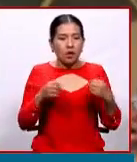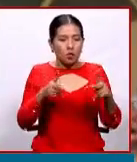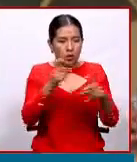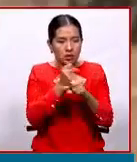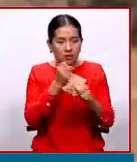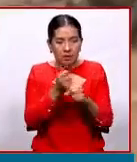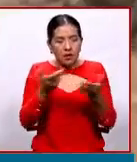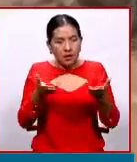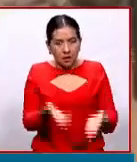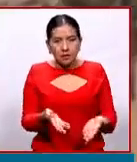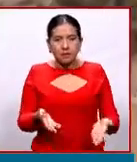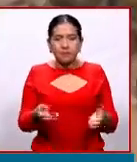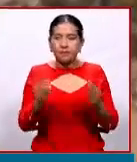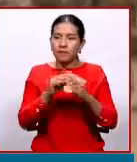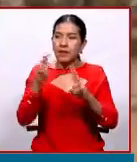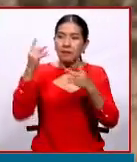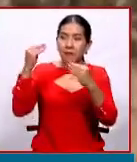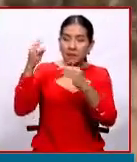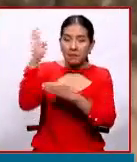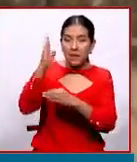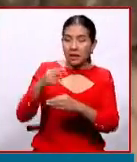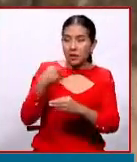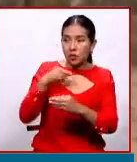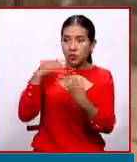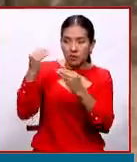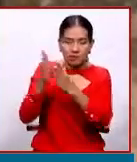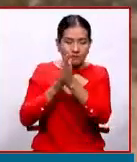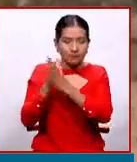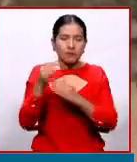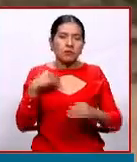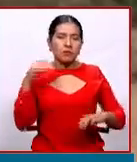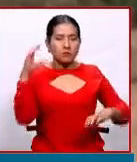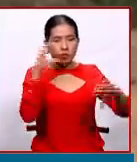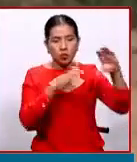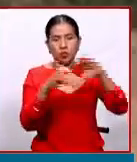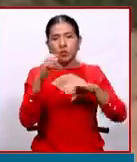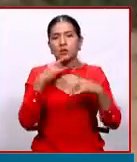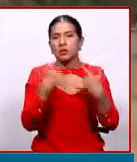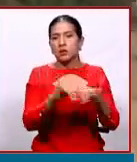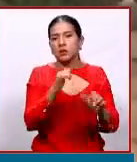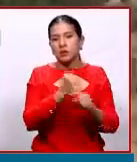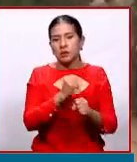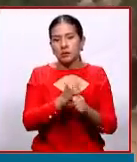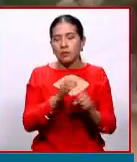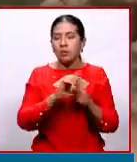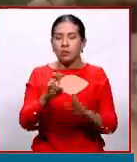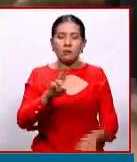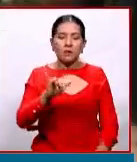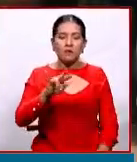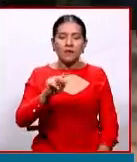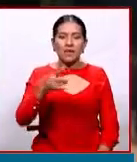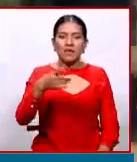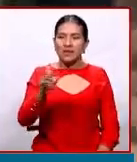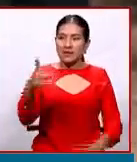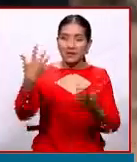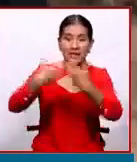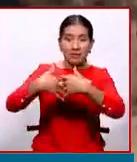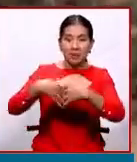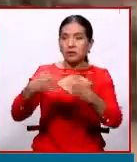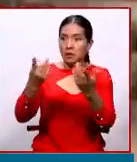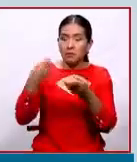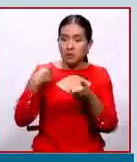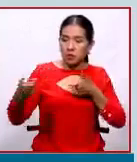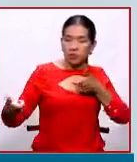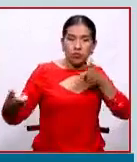está en el mercado brasilero sobre todo, y por eso mismo es que empresas como Vintage se están animando a poder invertir